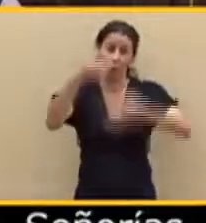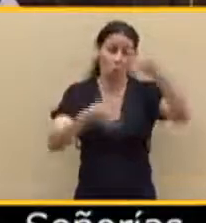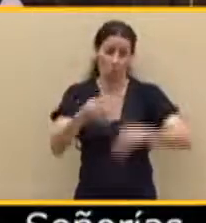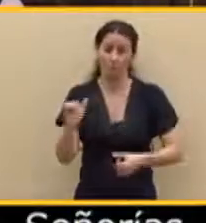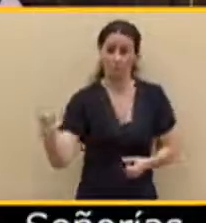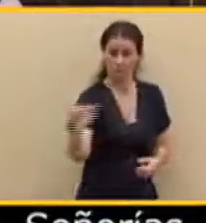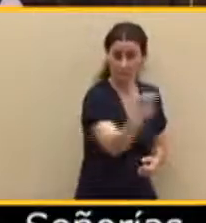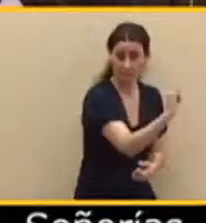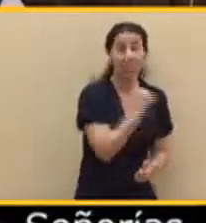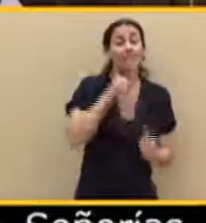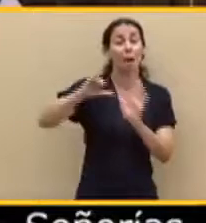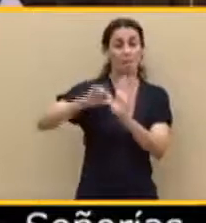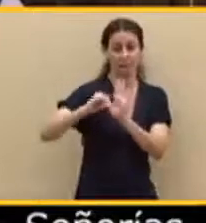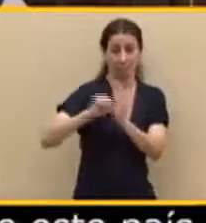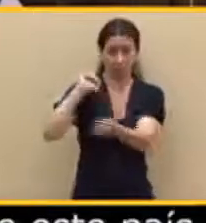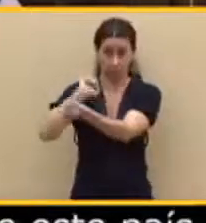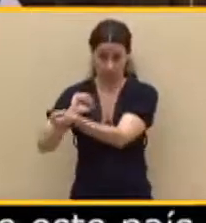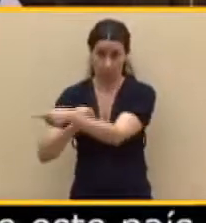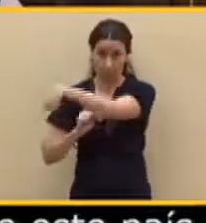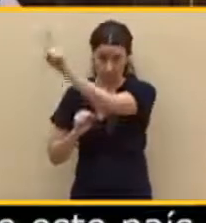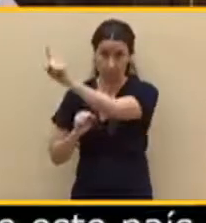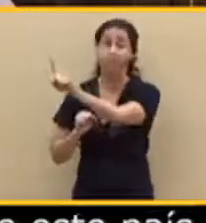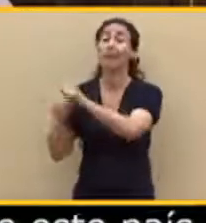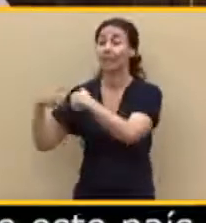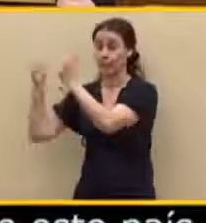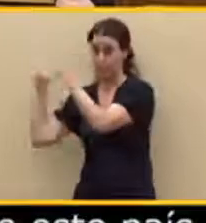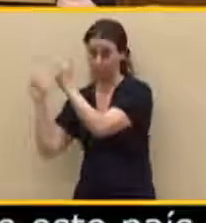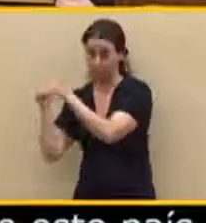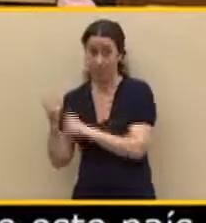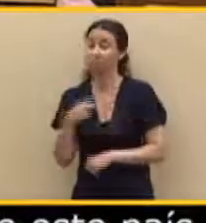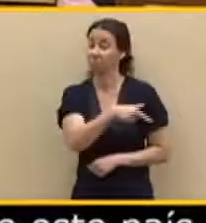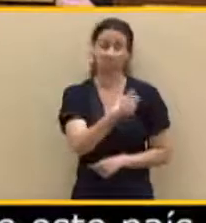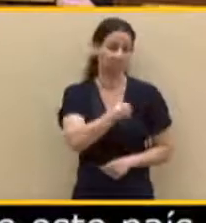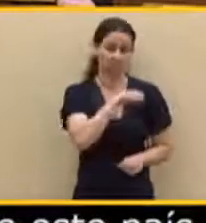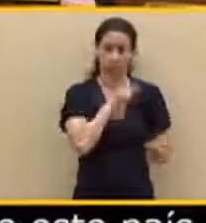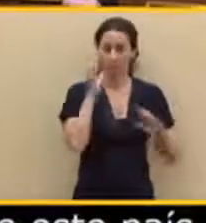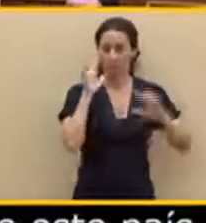Real que, o a Panamá, que a España. Por eso, señorías, hay que echarles.